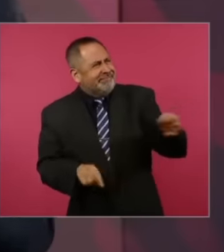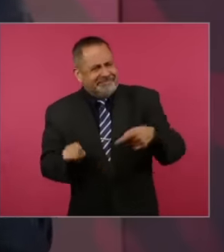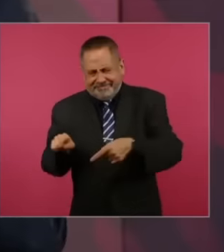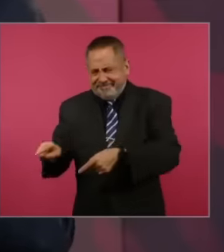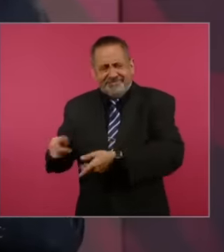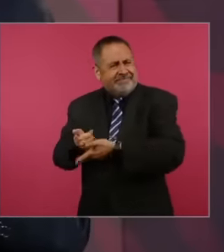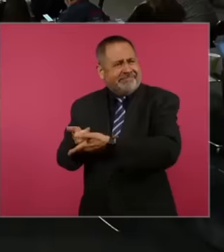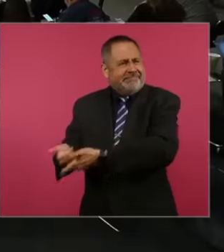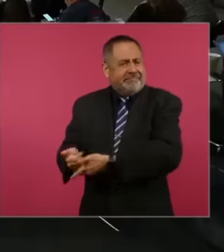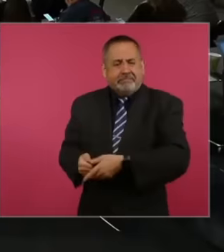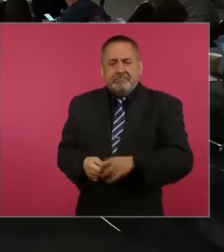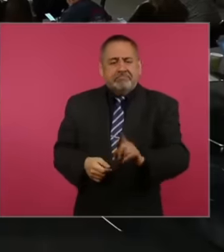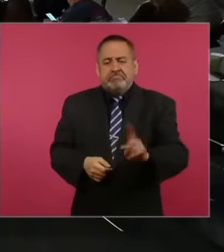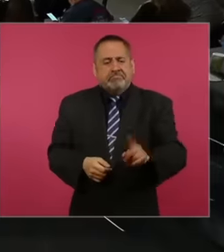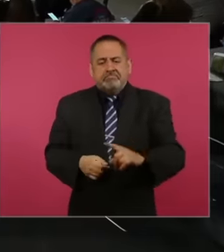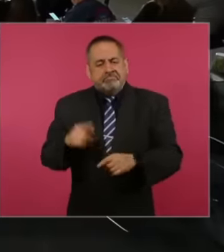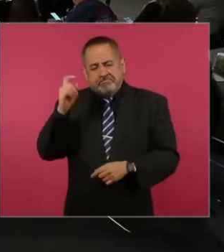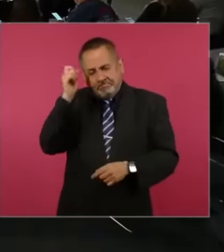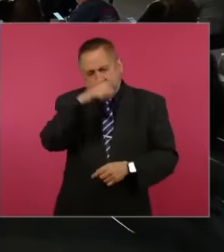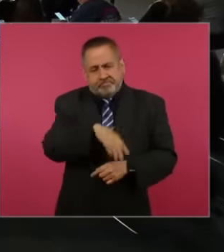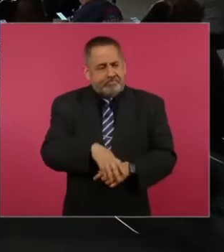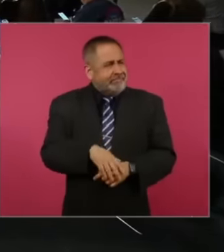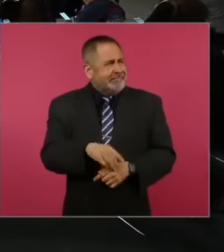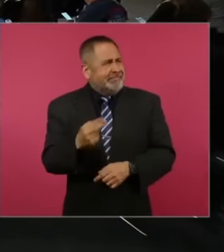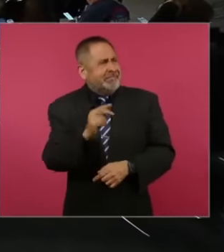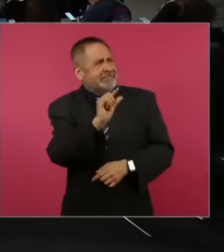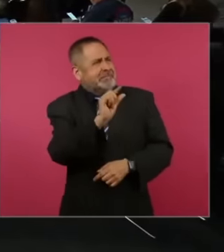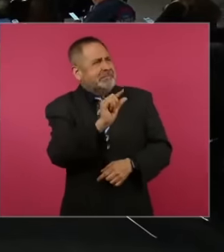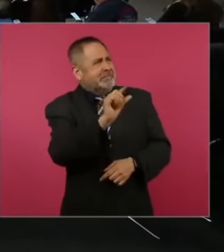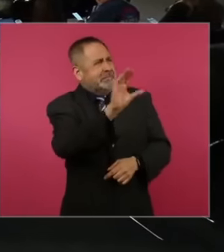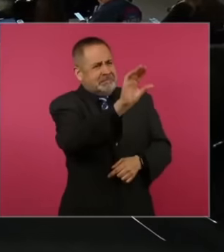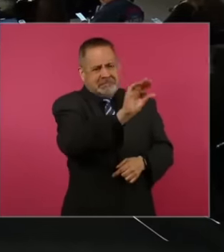que lo poco que se necesita